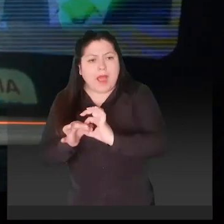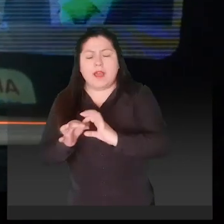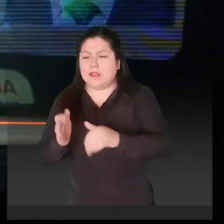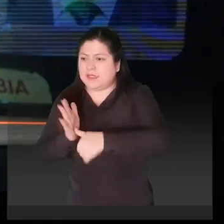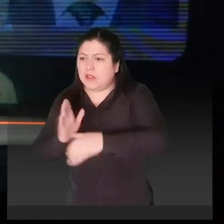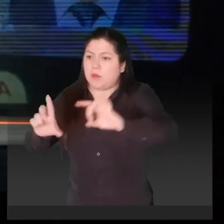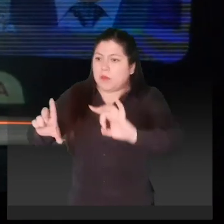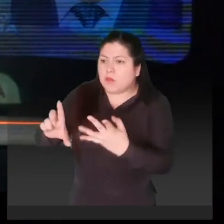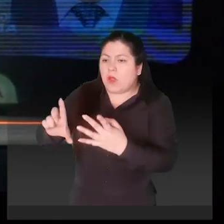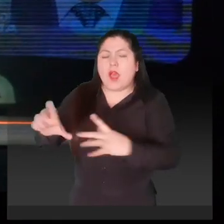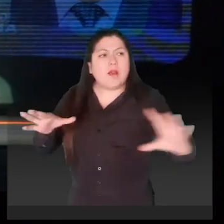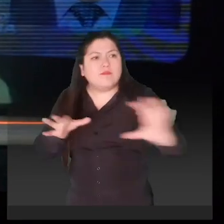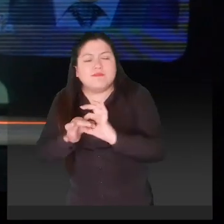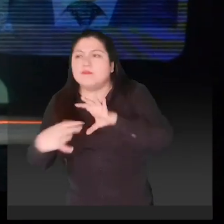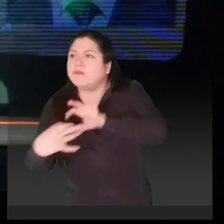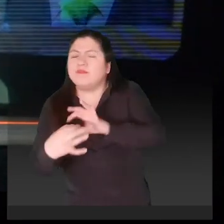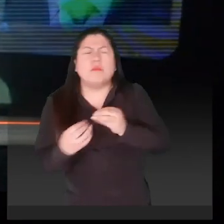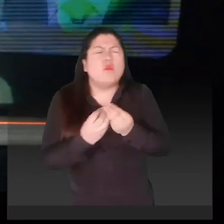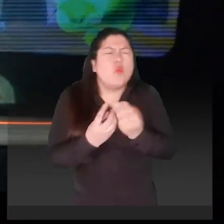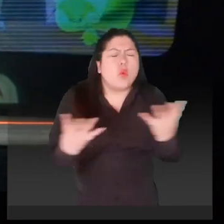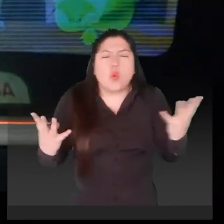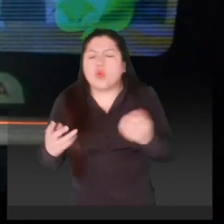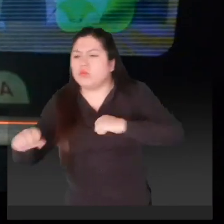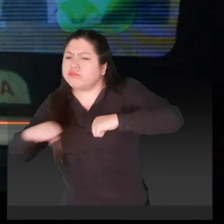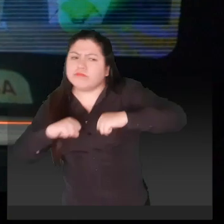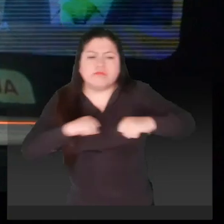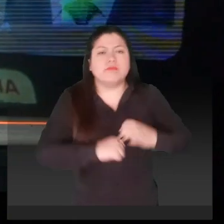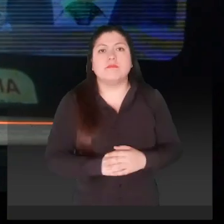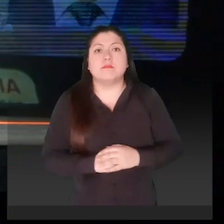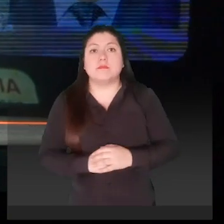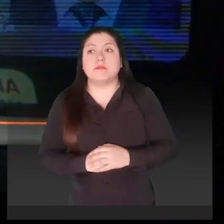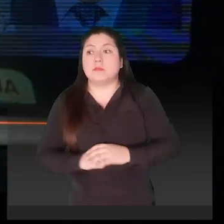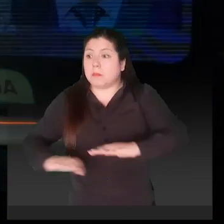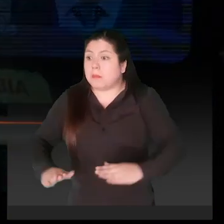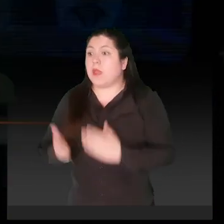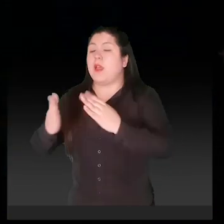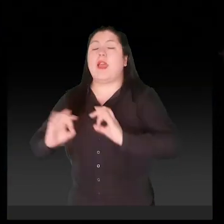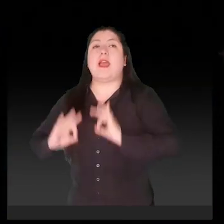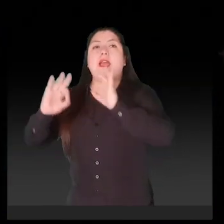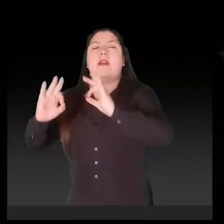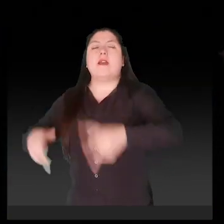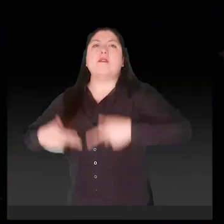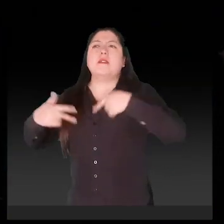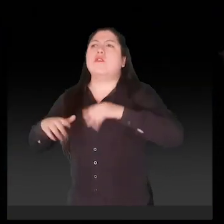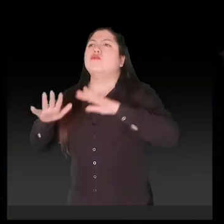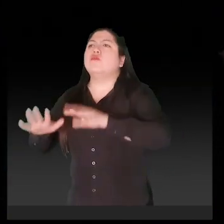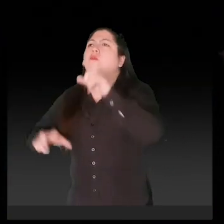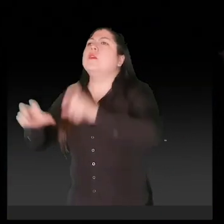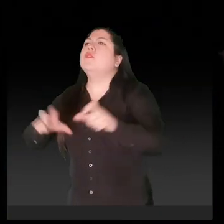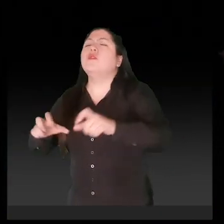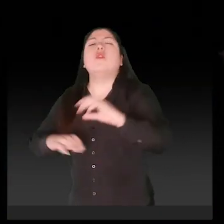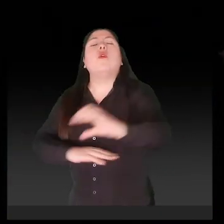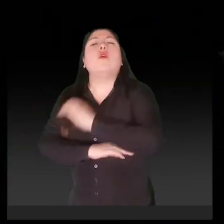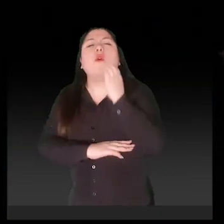hacer demasiado cosas con ellas. Primero, vamos a mejorar la calidad de vida de los colombianos. ¿Y por qué se mejora la